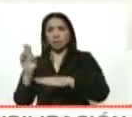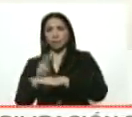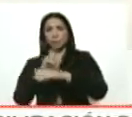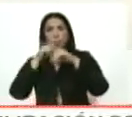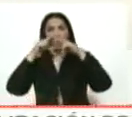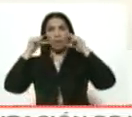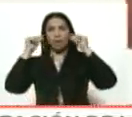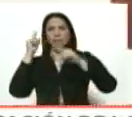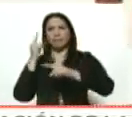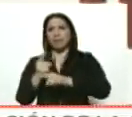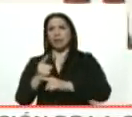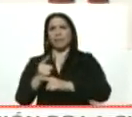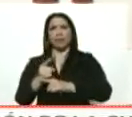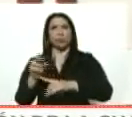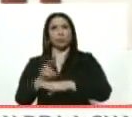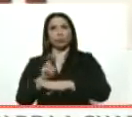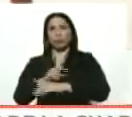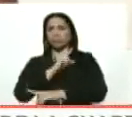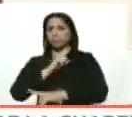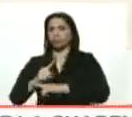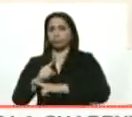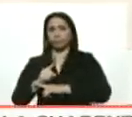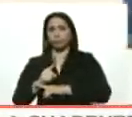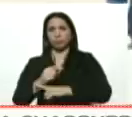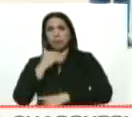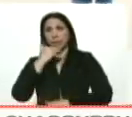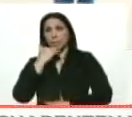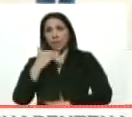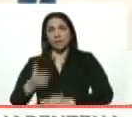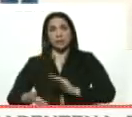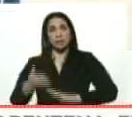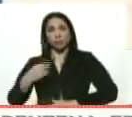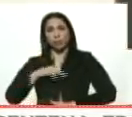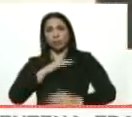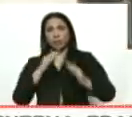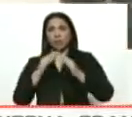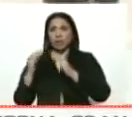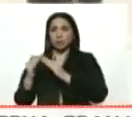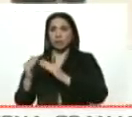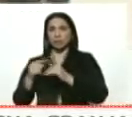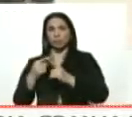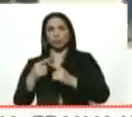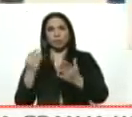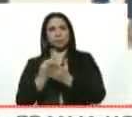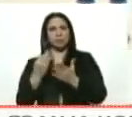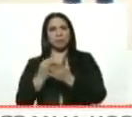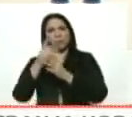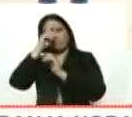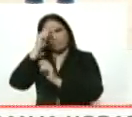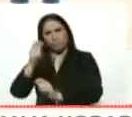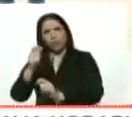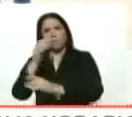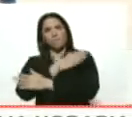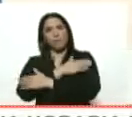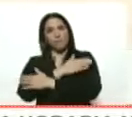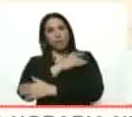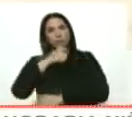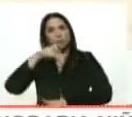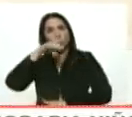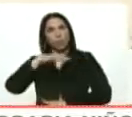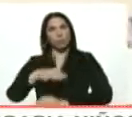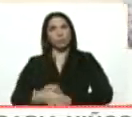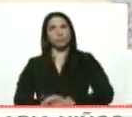ser obligatoria apenas salimos de nuestro hogar. Así que siempre en reconocimiento y felicitando a nuestro